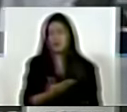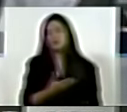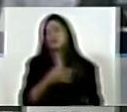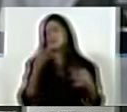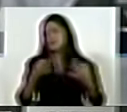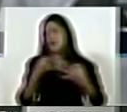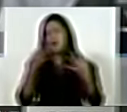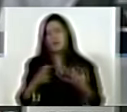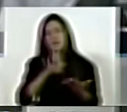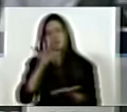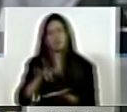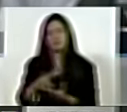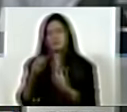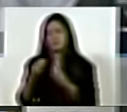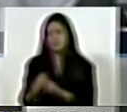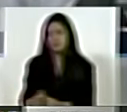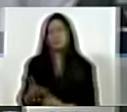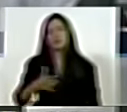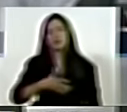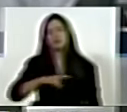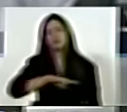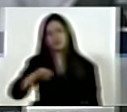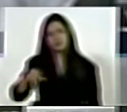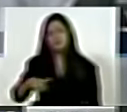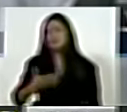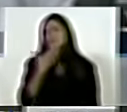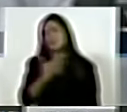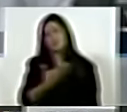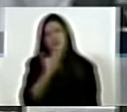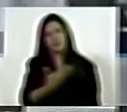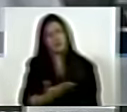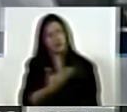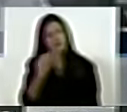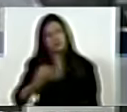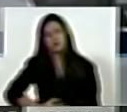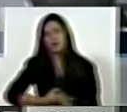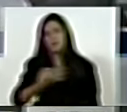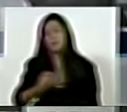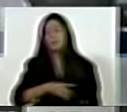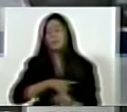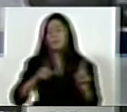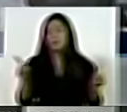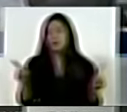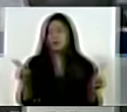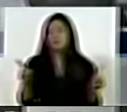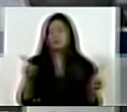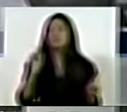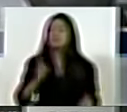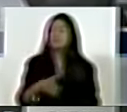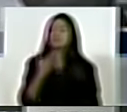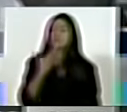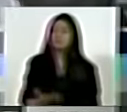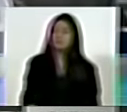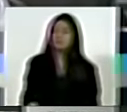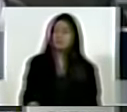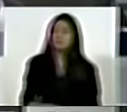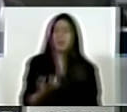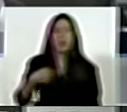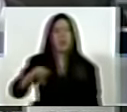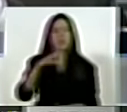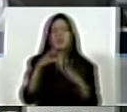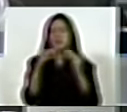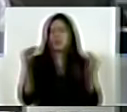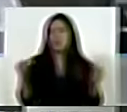allí en primera línea. Nosotros queremos de verdad agradecer, pero tenemos que agradecer como un todo, tenemos